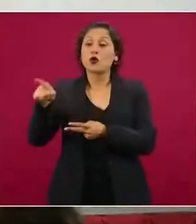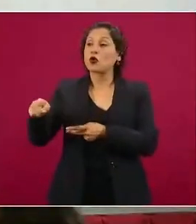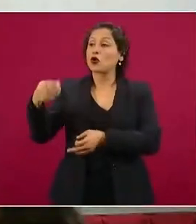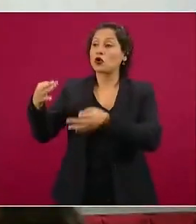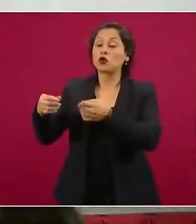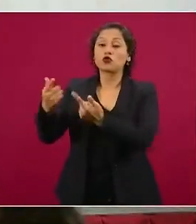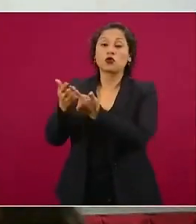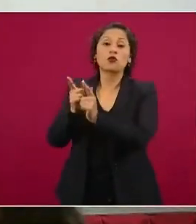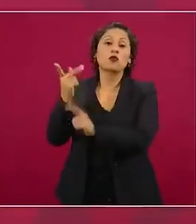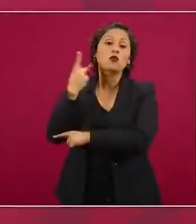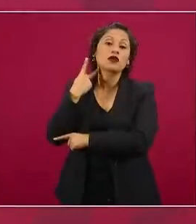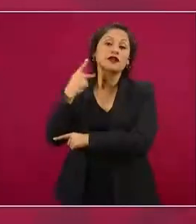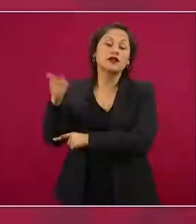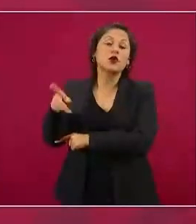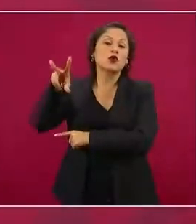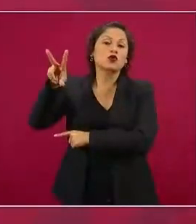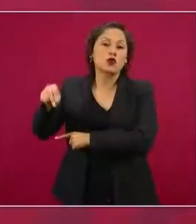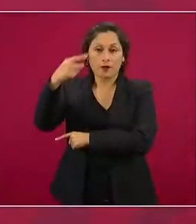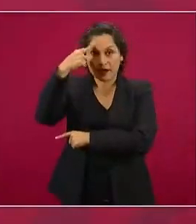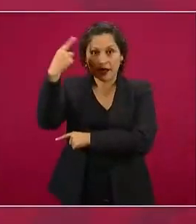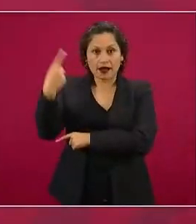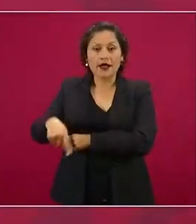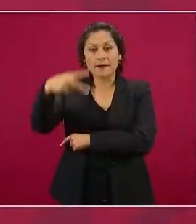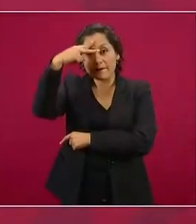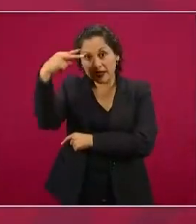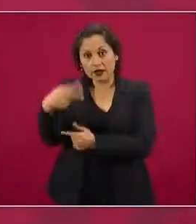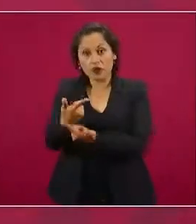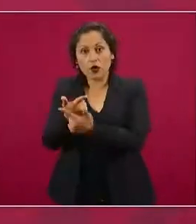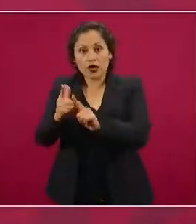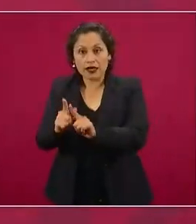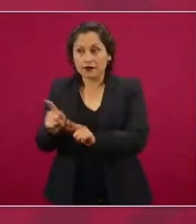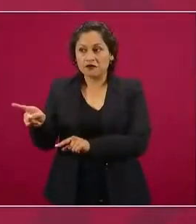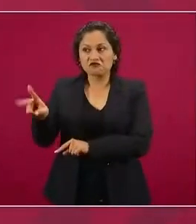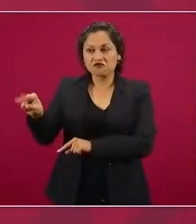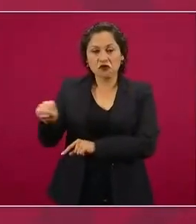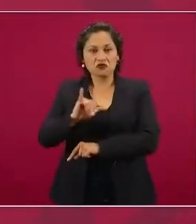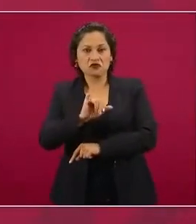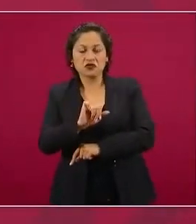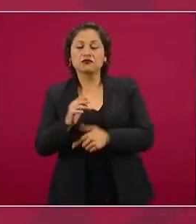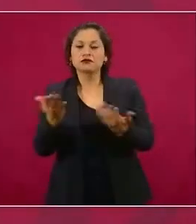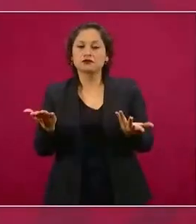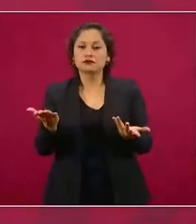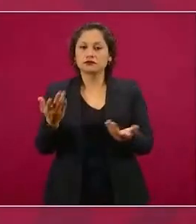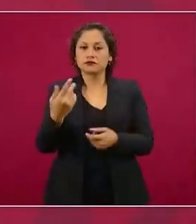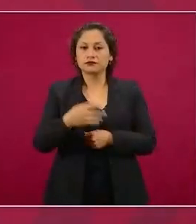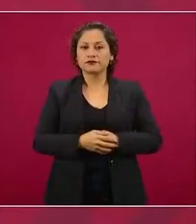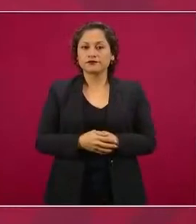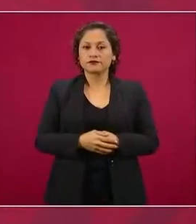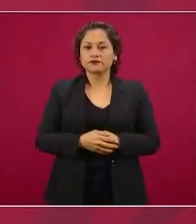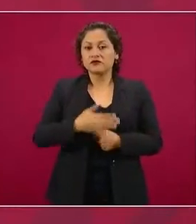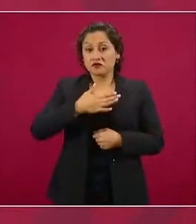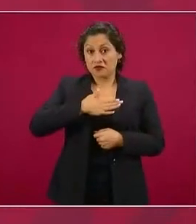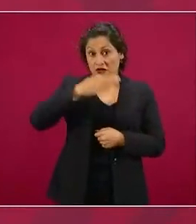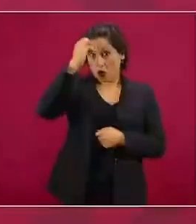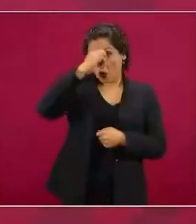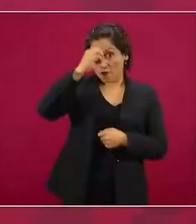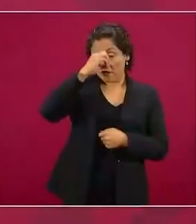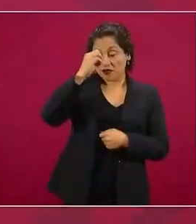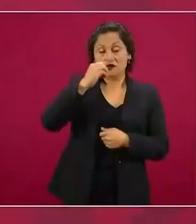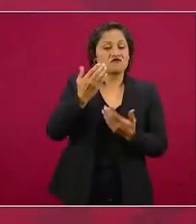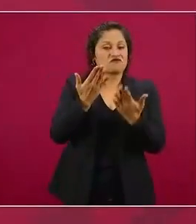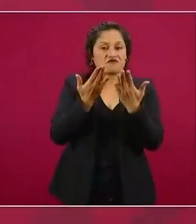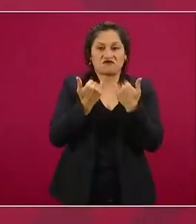Pues no tengo opinión. Yo creo que son procesos que llevó a cabo el INE y en este caso